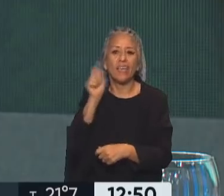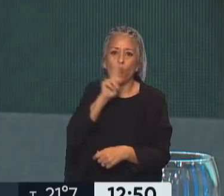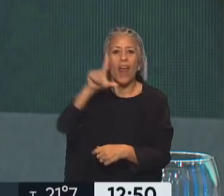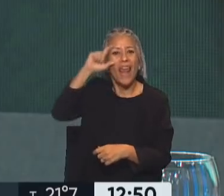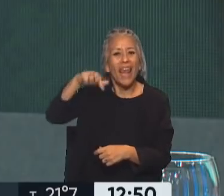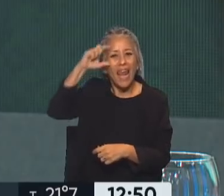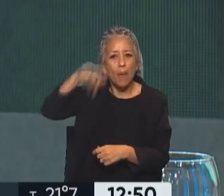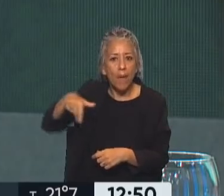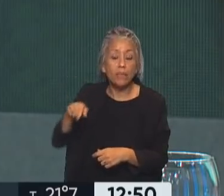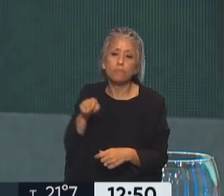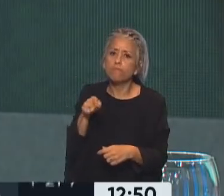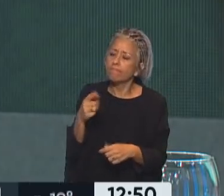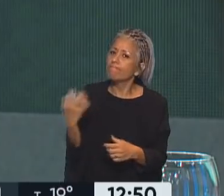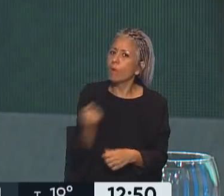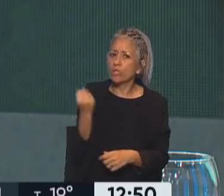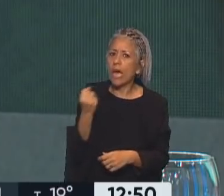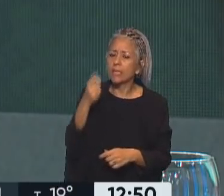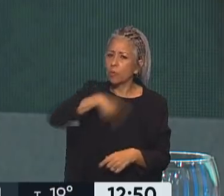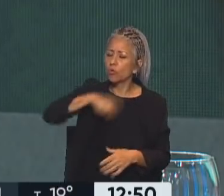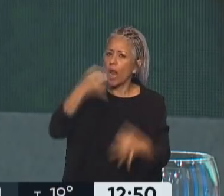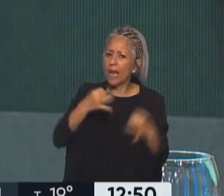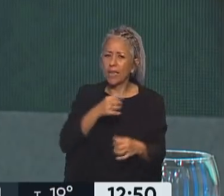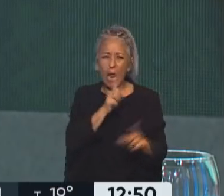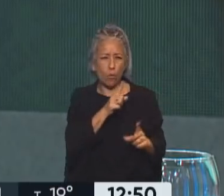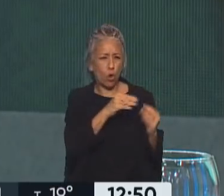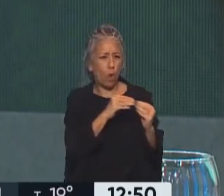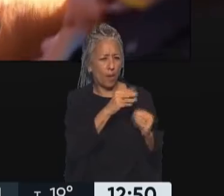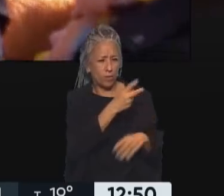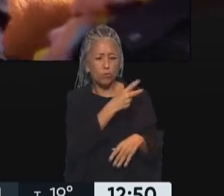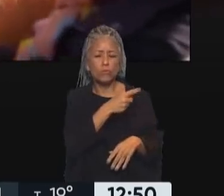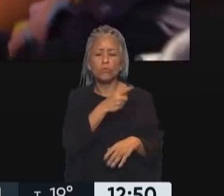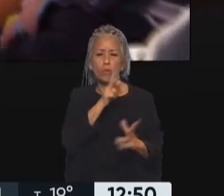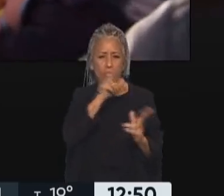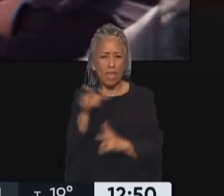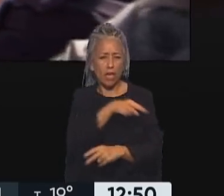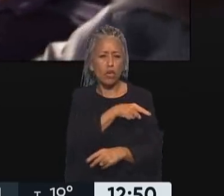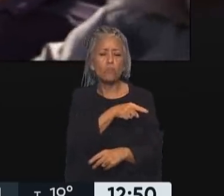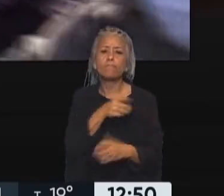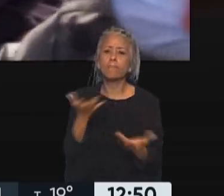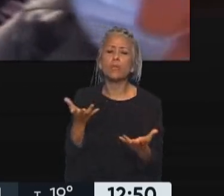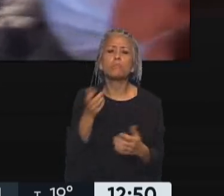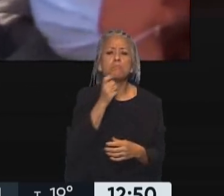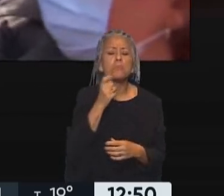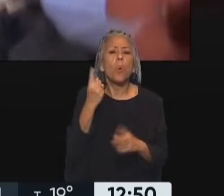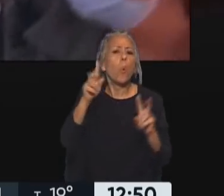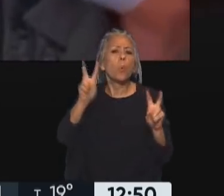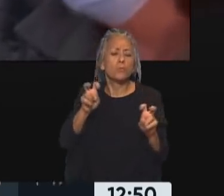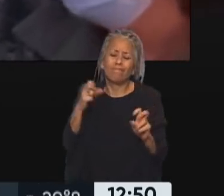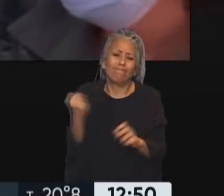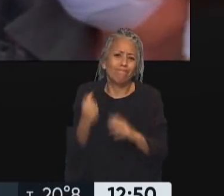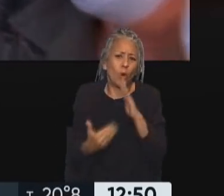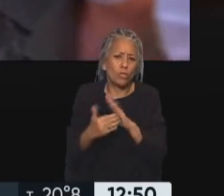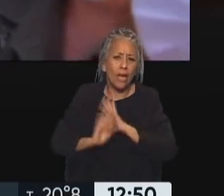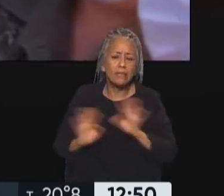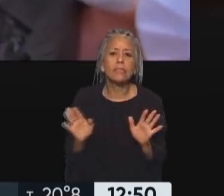muy interesante para analizar. En algún sentido lo plantearon tanto Leticia como Augusto. Pero hay, por ejemplo, un tema crucial que